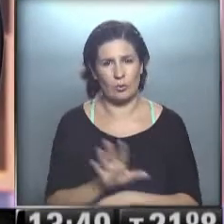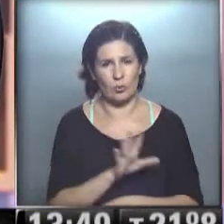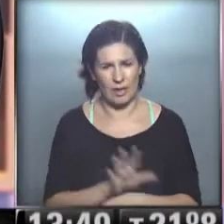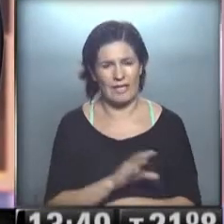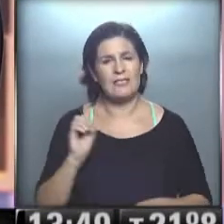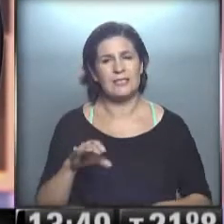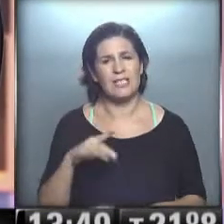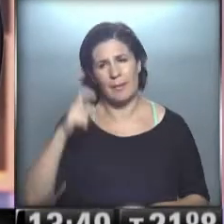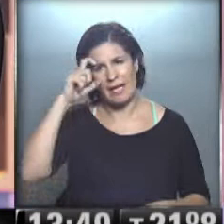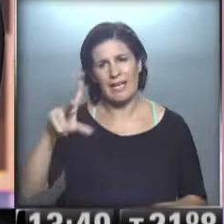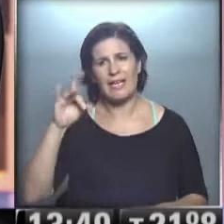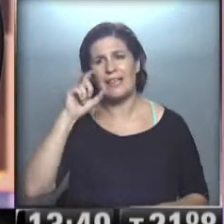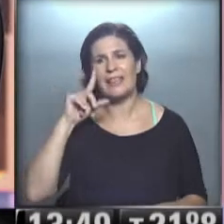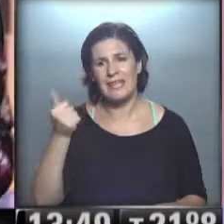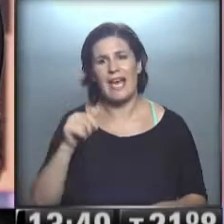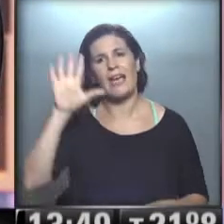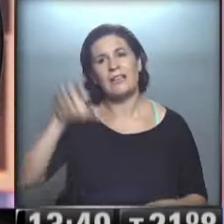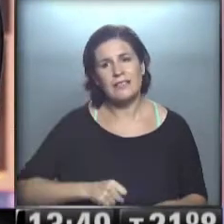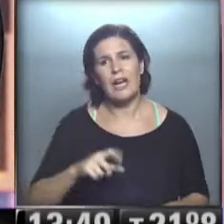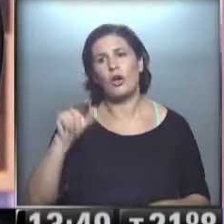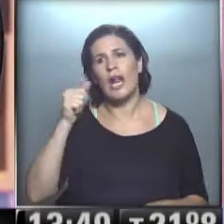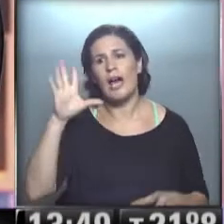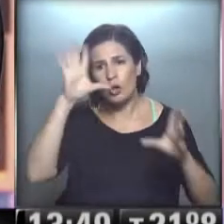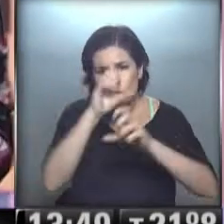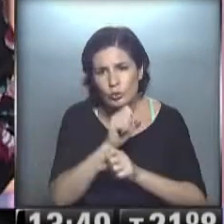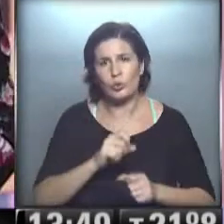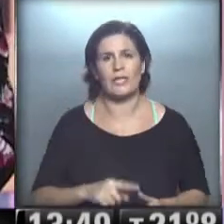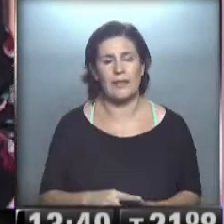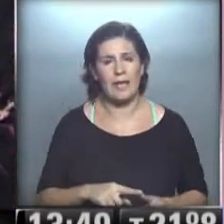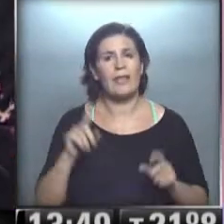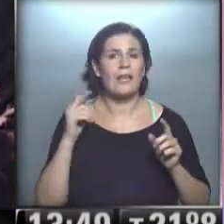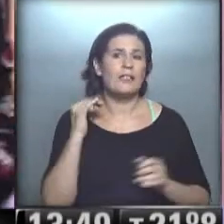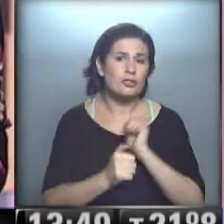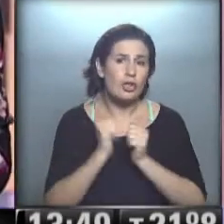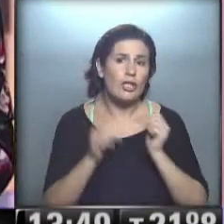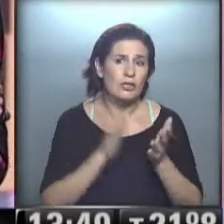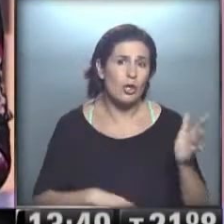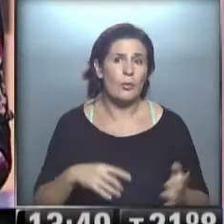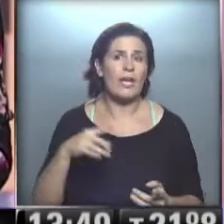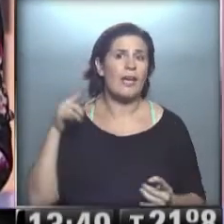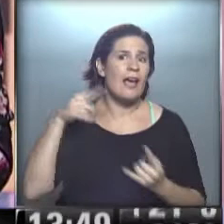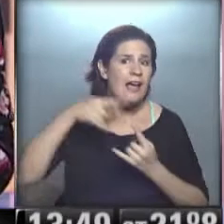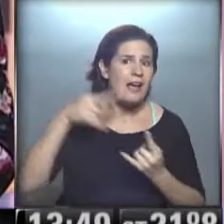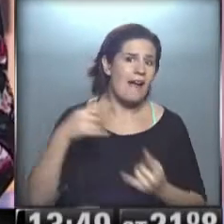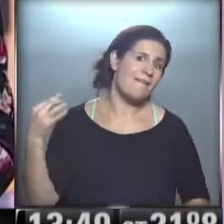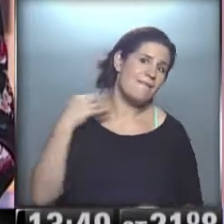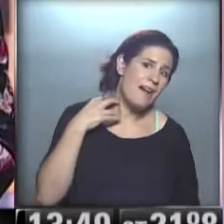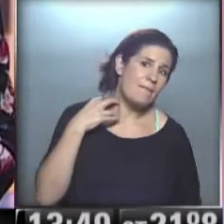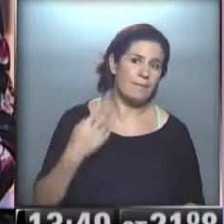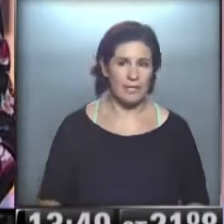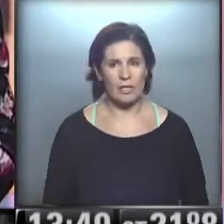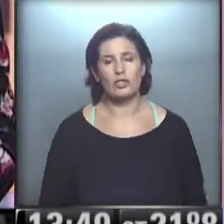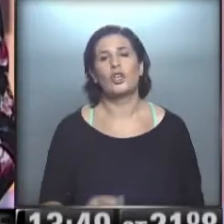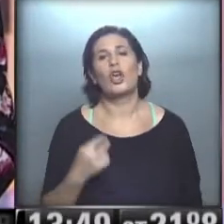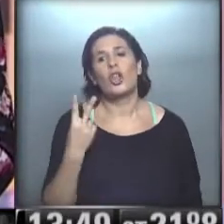la oscuridad, una película con mucho de intriga, deseo, una historia de vampirismo, protagonizada por dos talentosas como son Mora